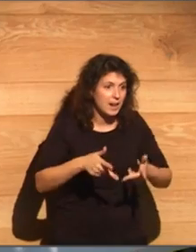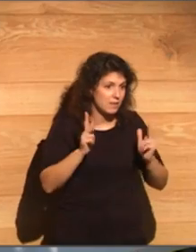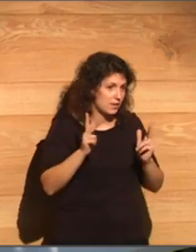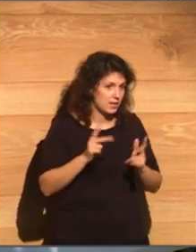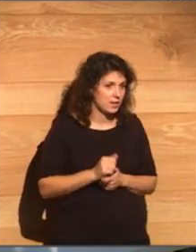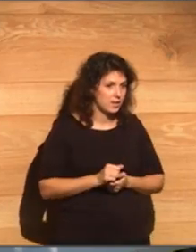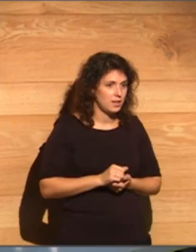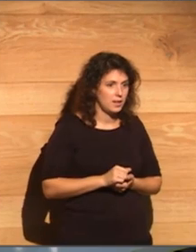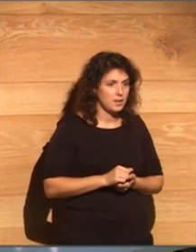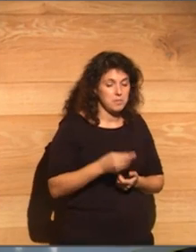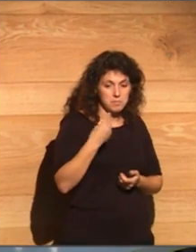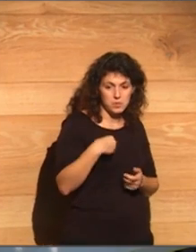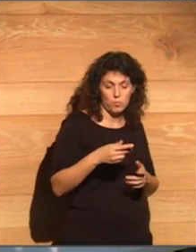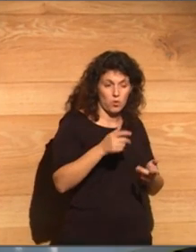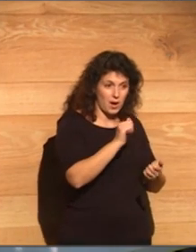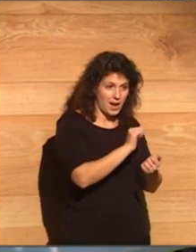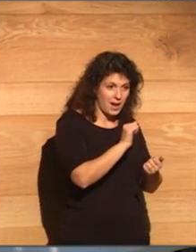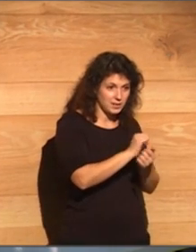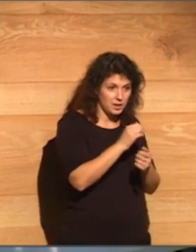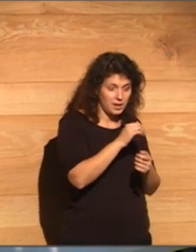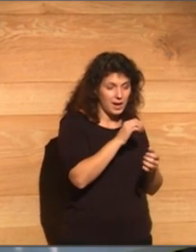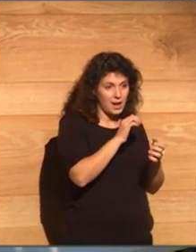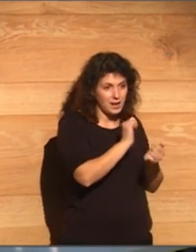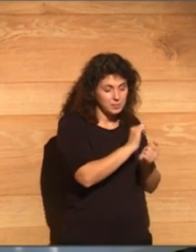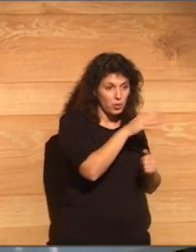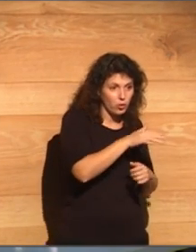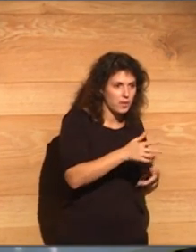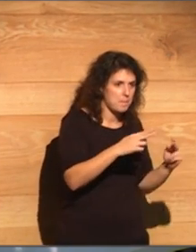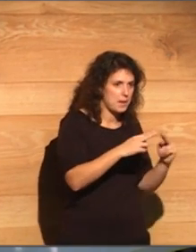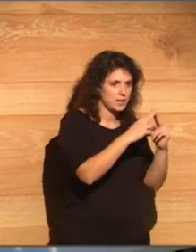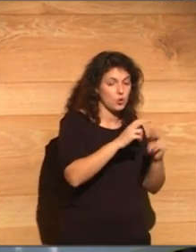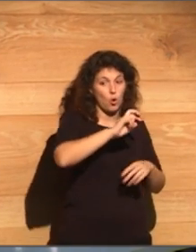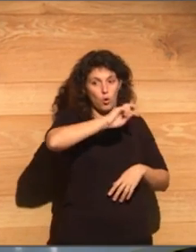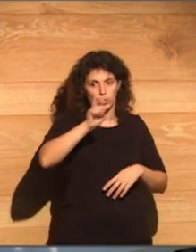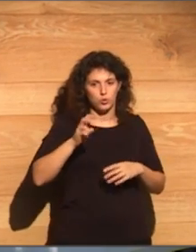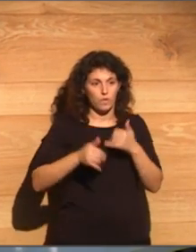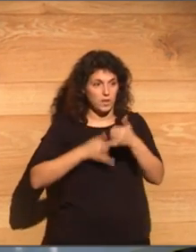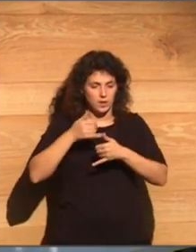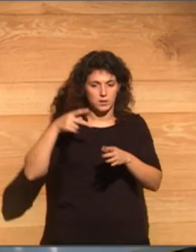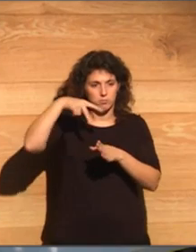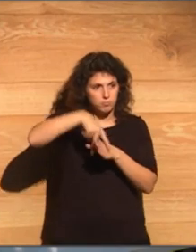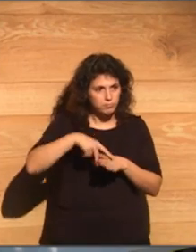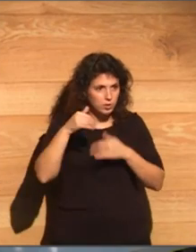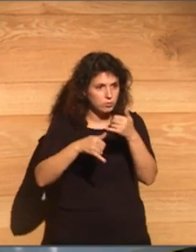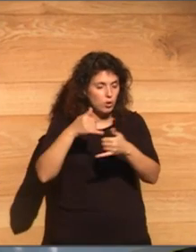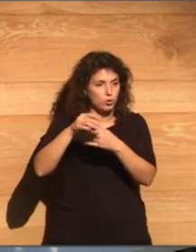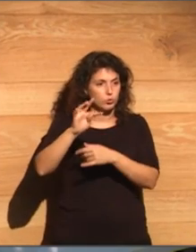farmacia, igual que estaba atrapado en París, y cuando otro es el que le coge la bicicleta y se va a Tombuctú, él le